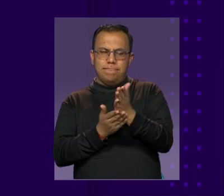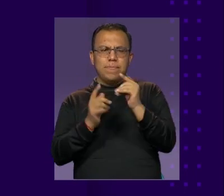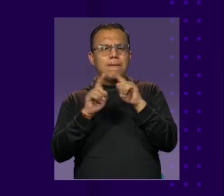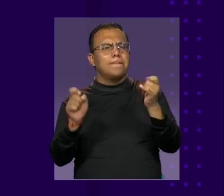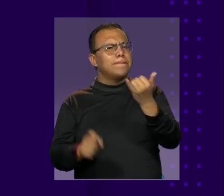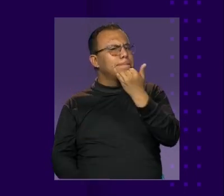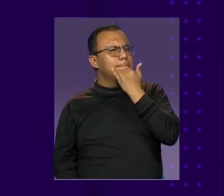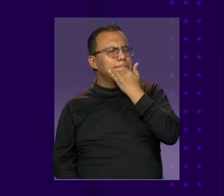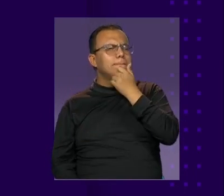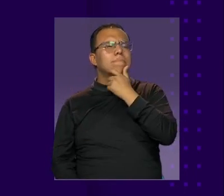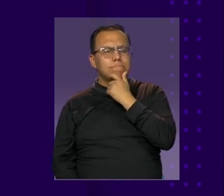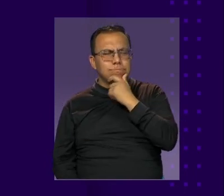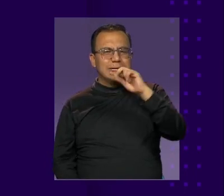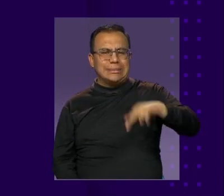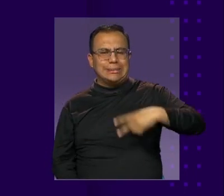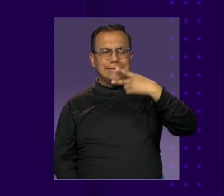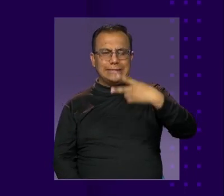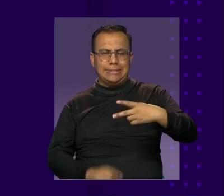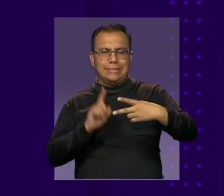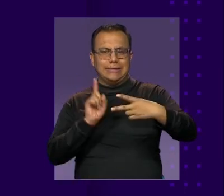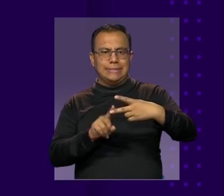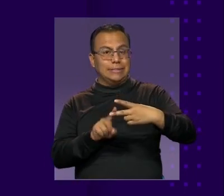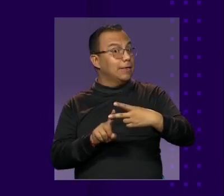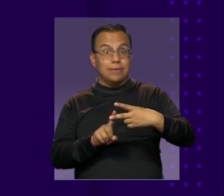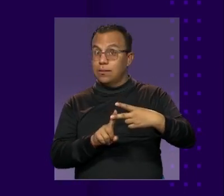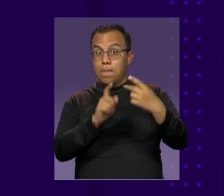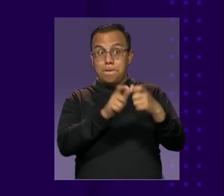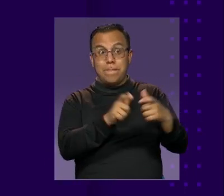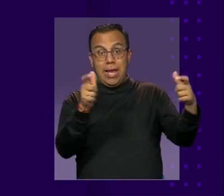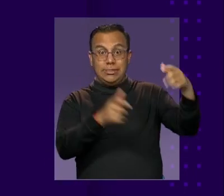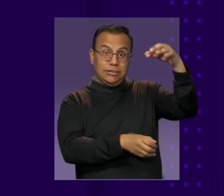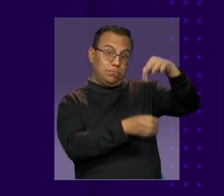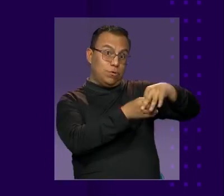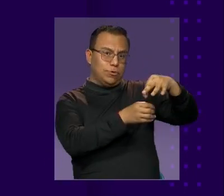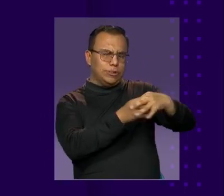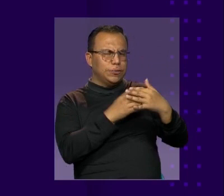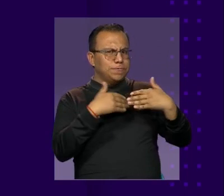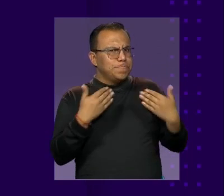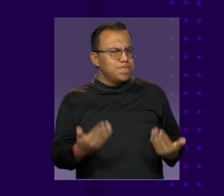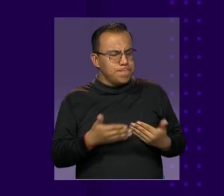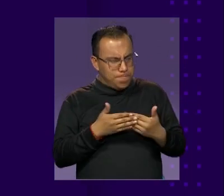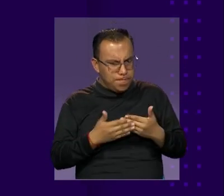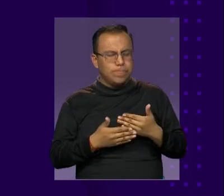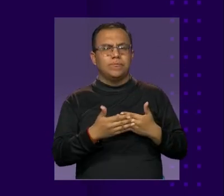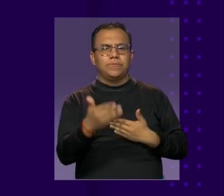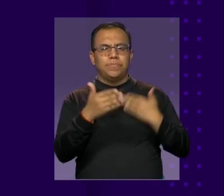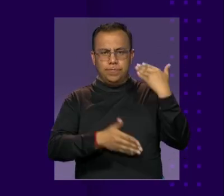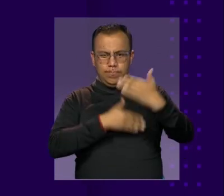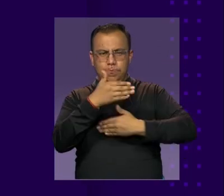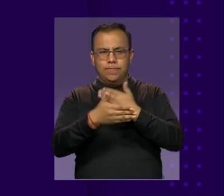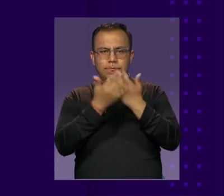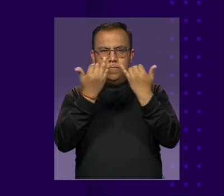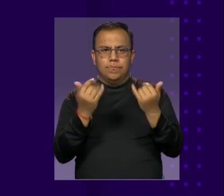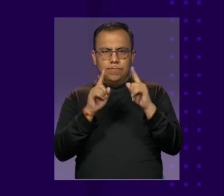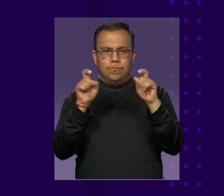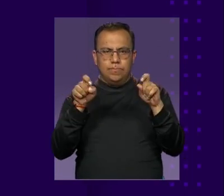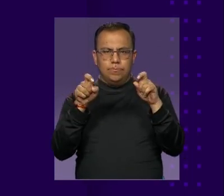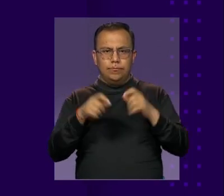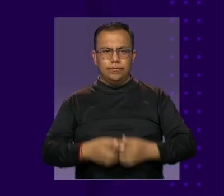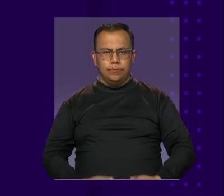Pero, ¿qué pasaría en este segundo caso si no sean las mayorías, si no hay votación? ¿Qué es lo que sigue en ese proceso de elección?